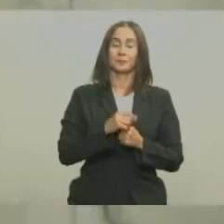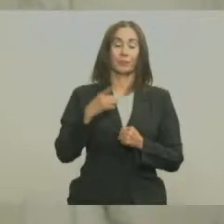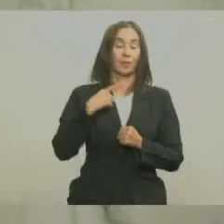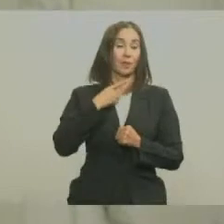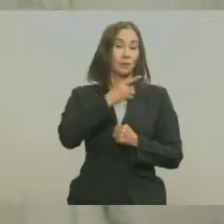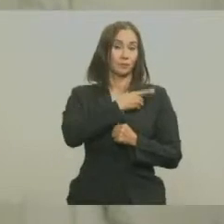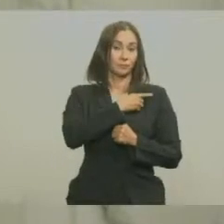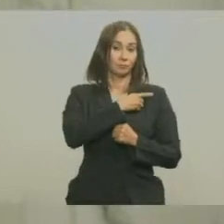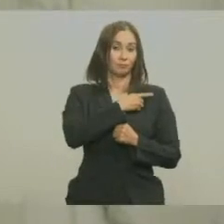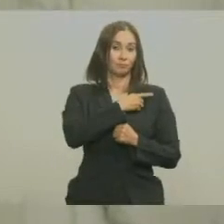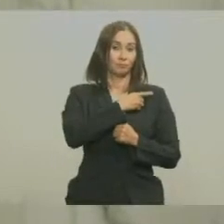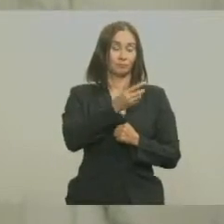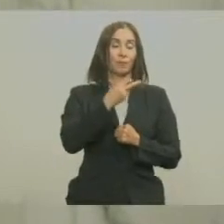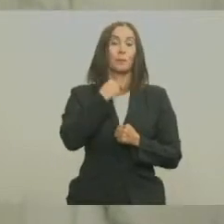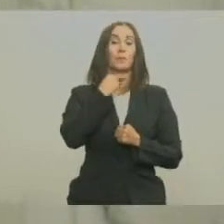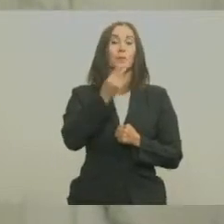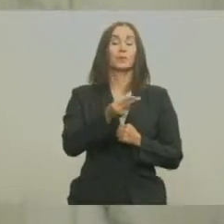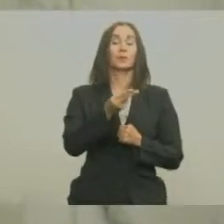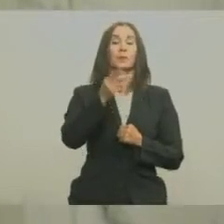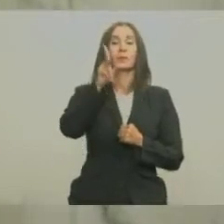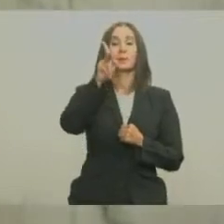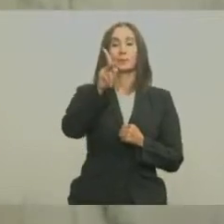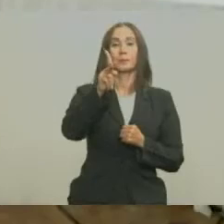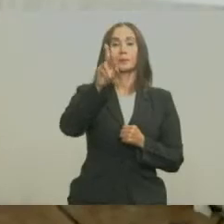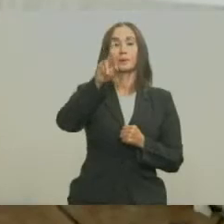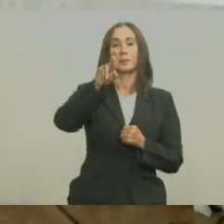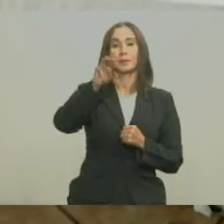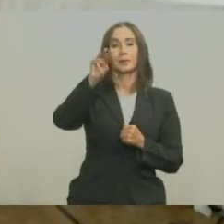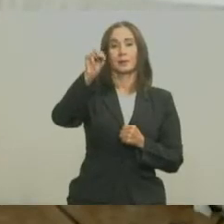Diputado Julito Fulcar, vocero del PRM.